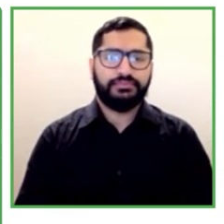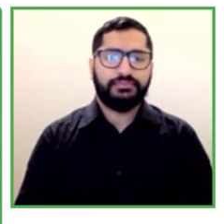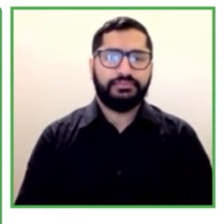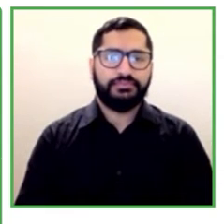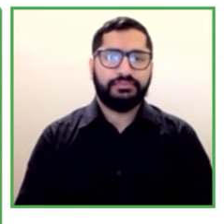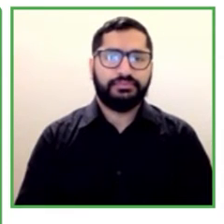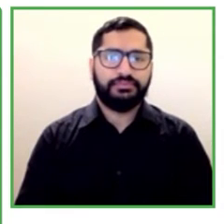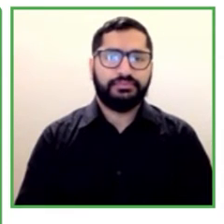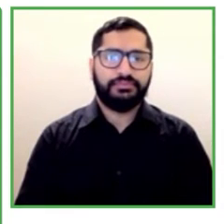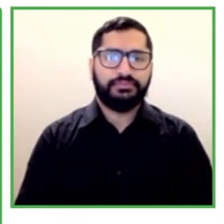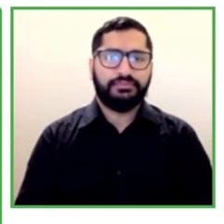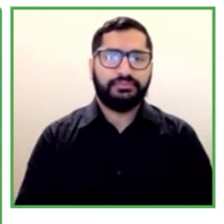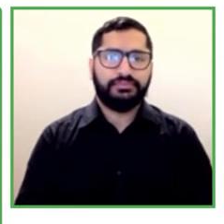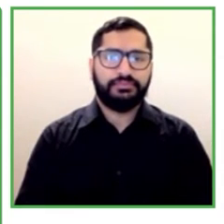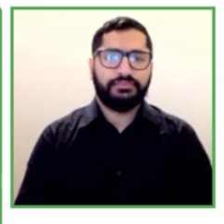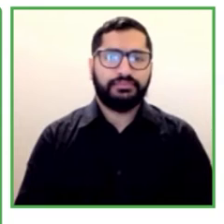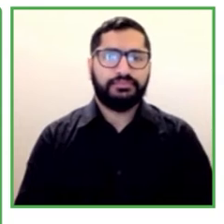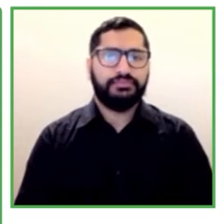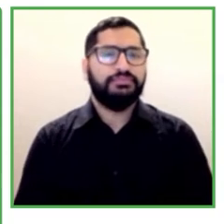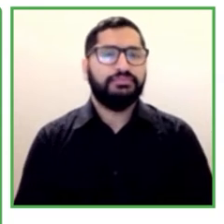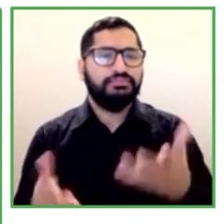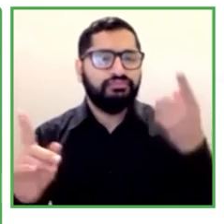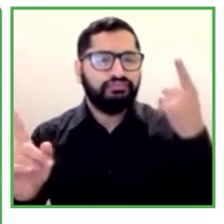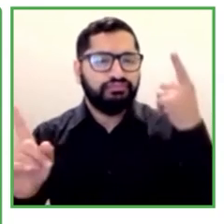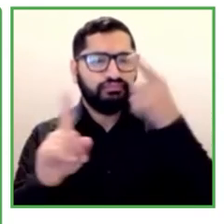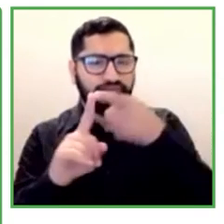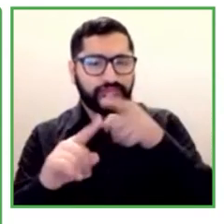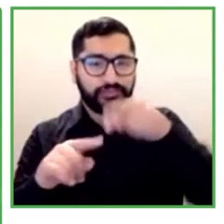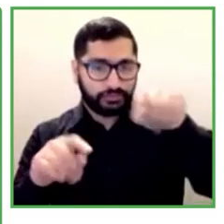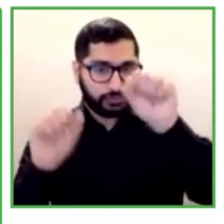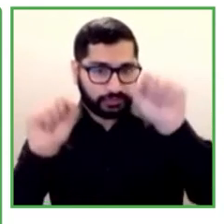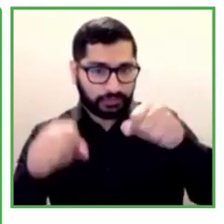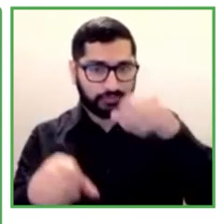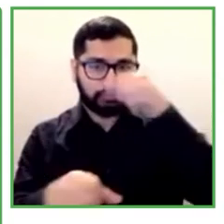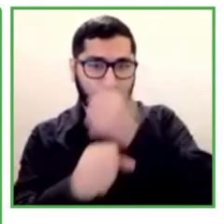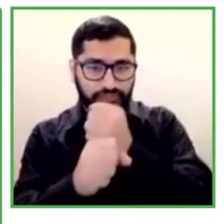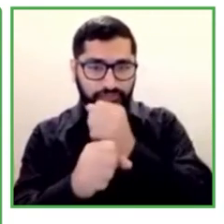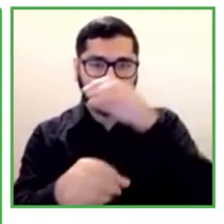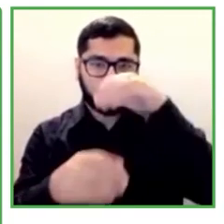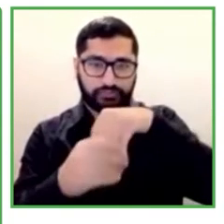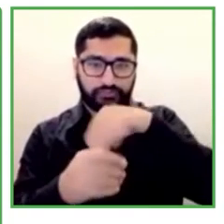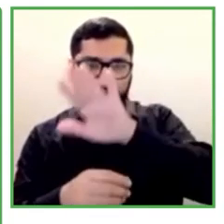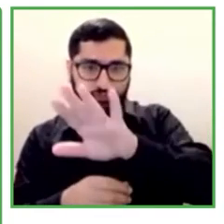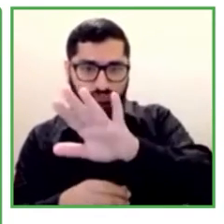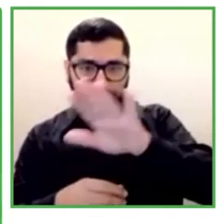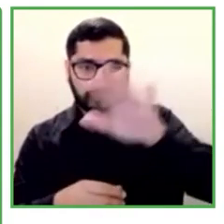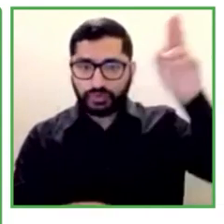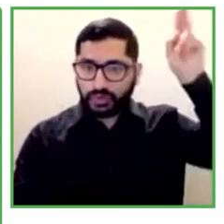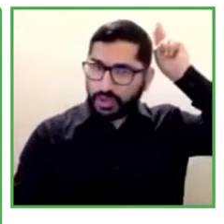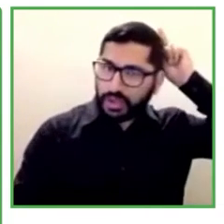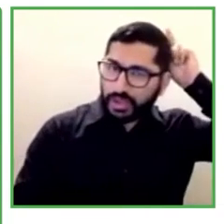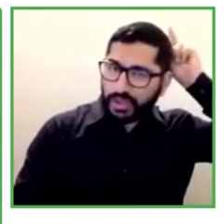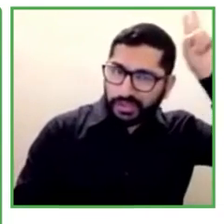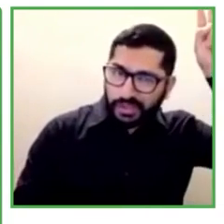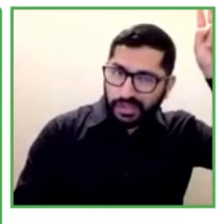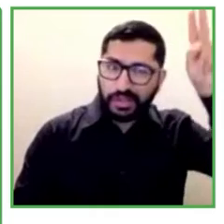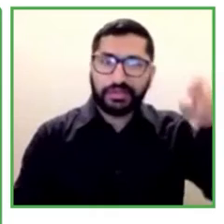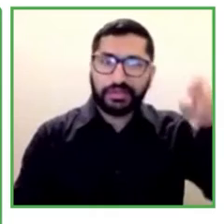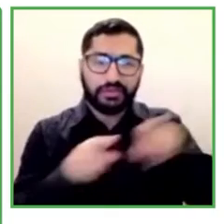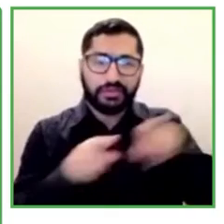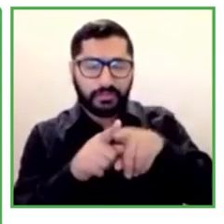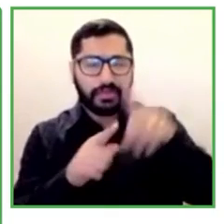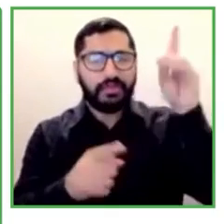indígenas y personas con discapacidades, personas negras, mujeres y